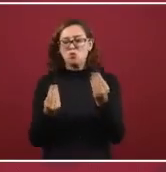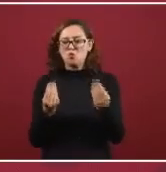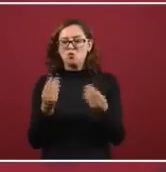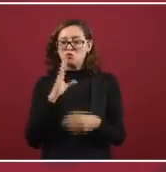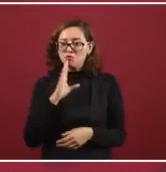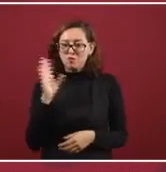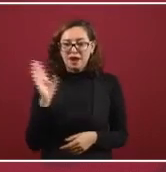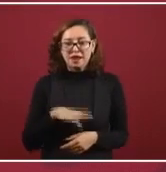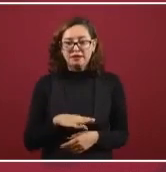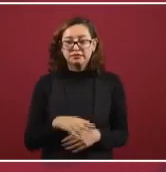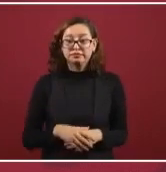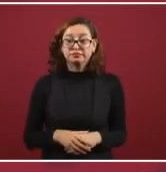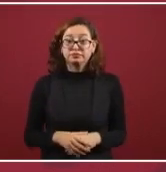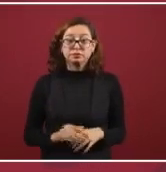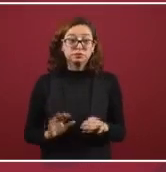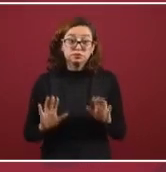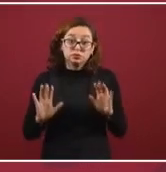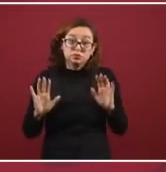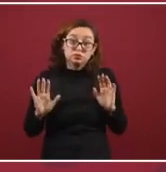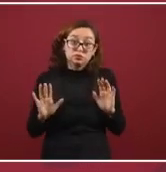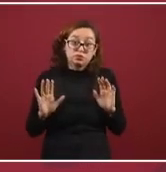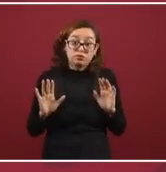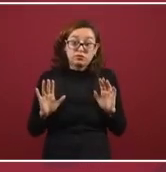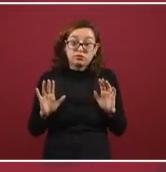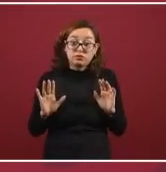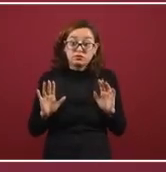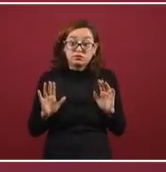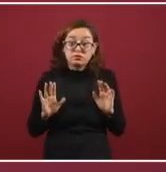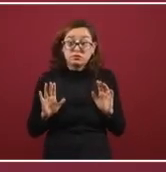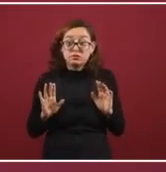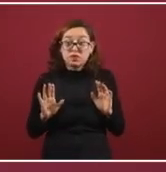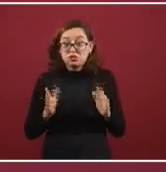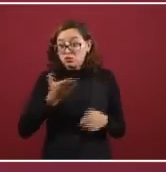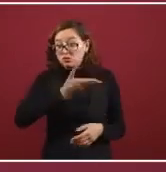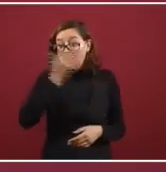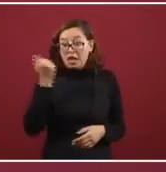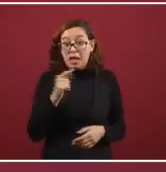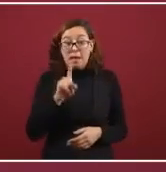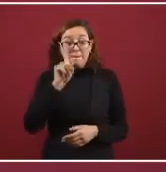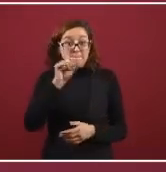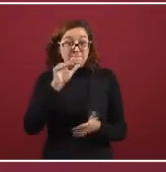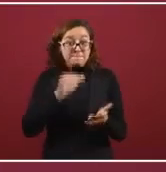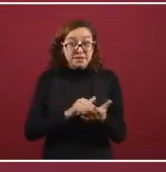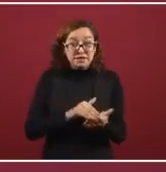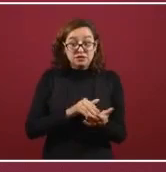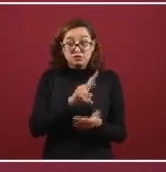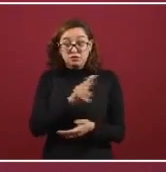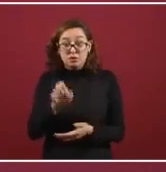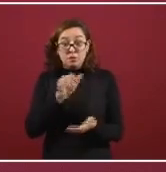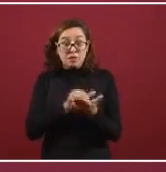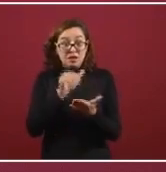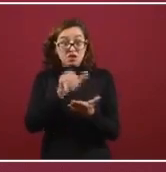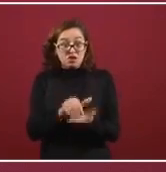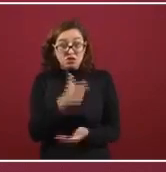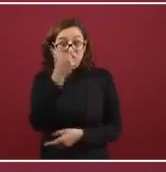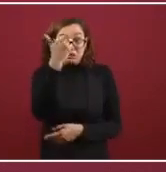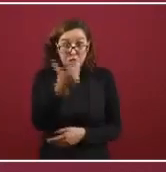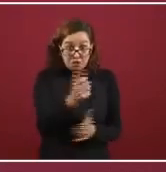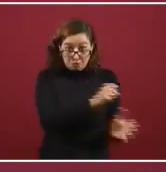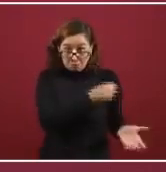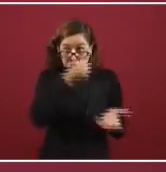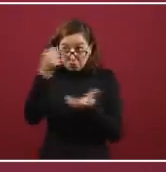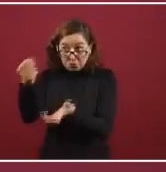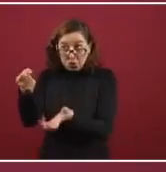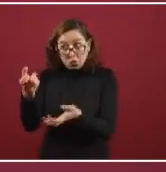no sé si se reportó una inversión de $1,200 millones en esas estaciones, pero evidentemente no estarían ahí, o cuando menos si lo hicieron,